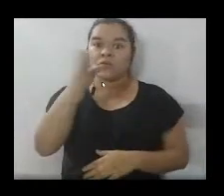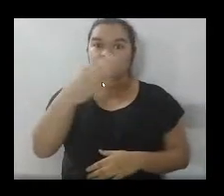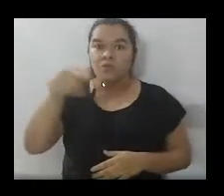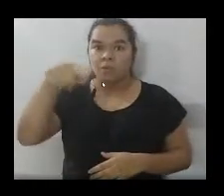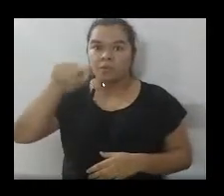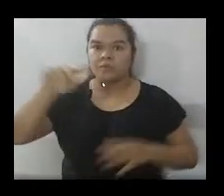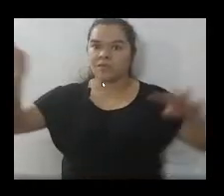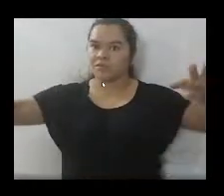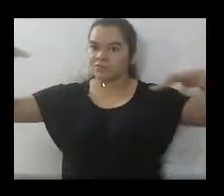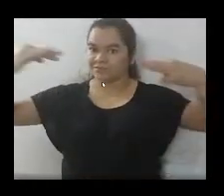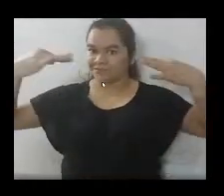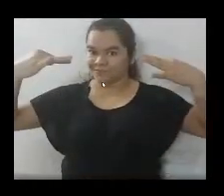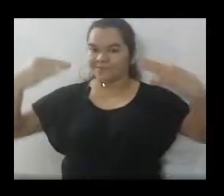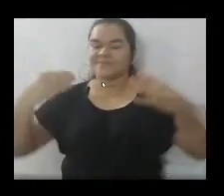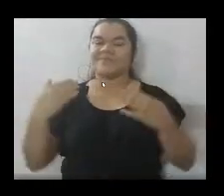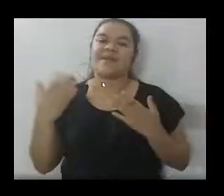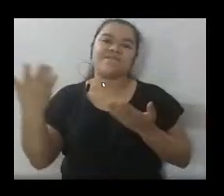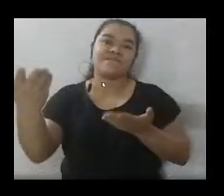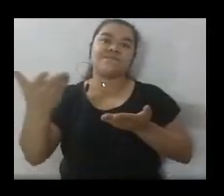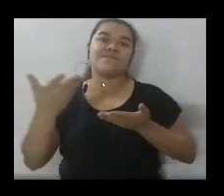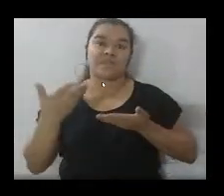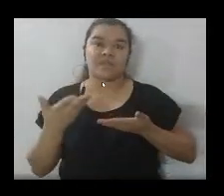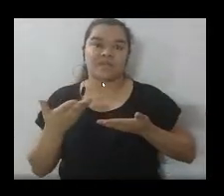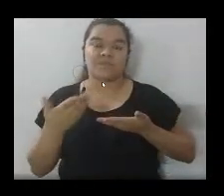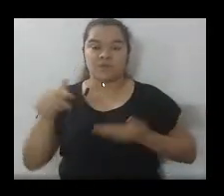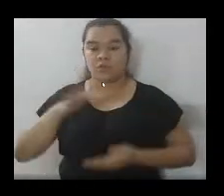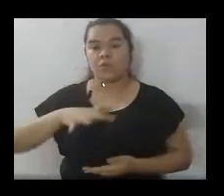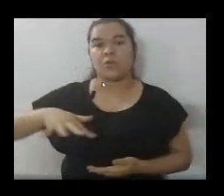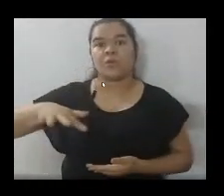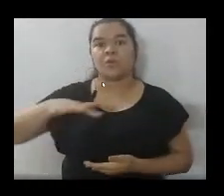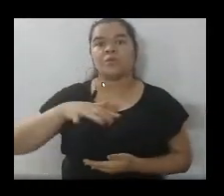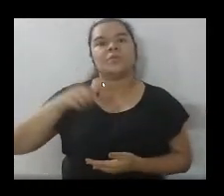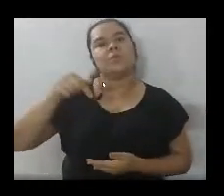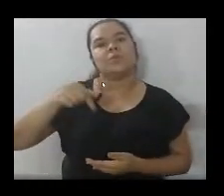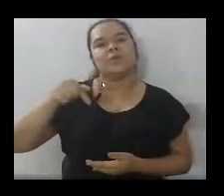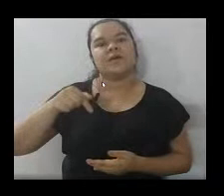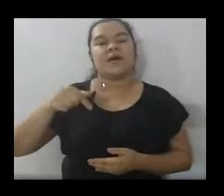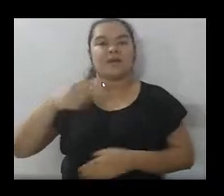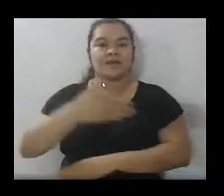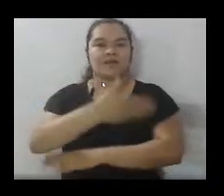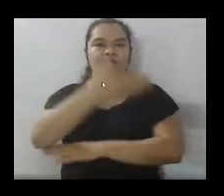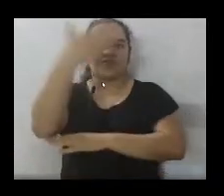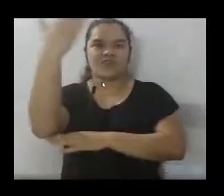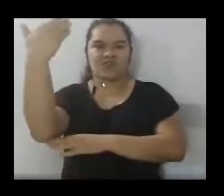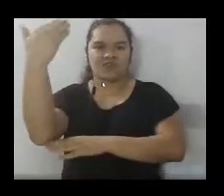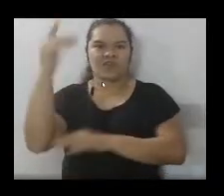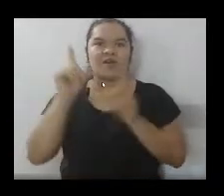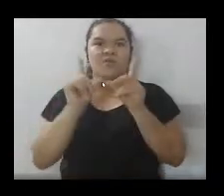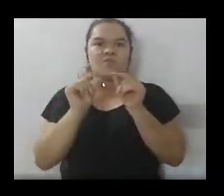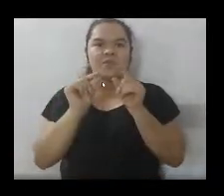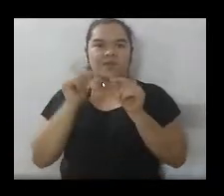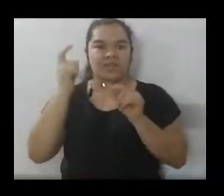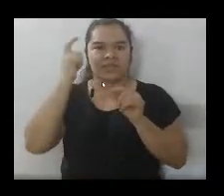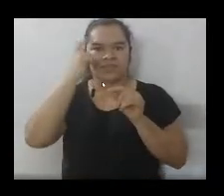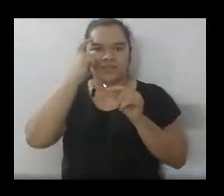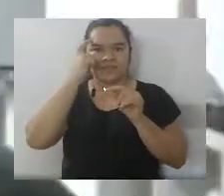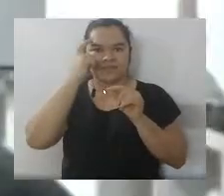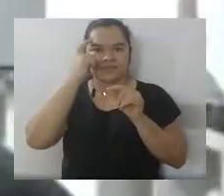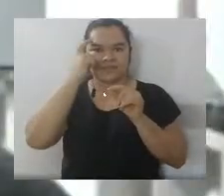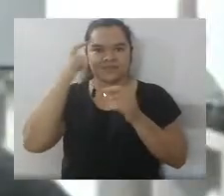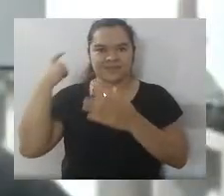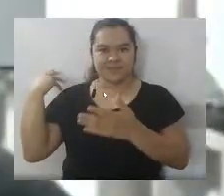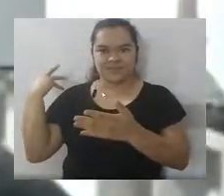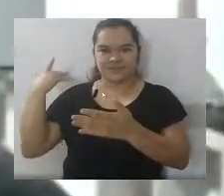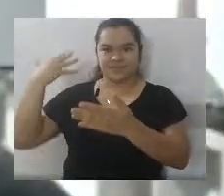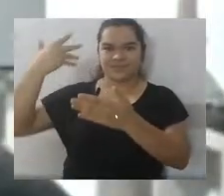denominamos Conociendo UNE, un encuentro con tu futuro. Es ya hoy la décima jornada y antes de